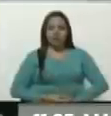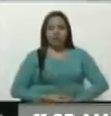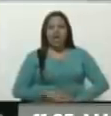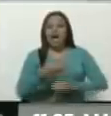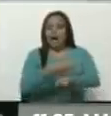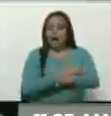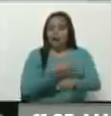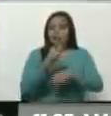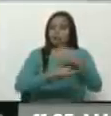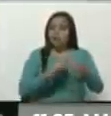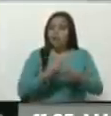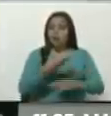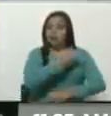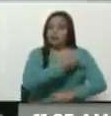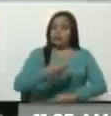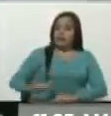poder,